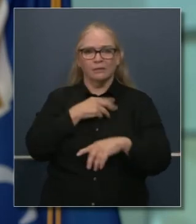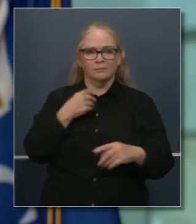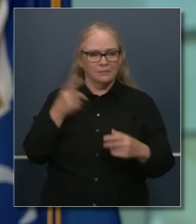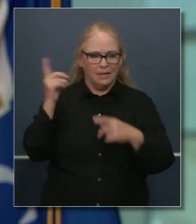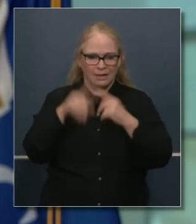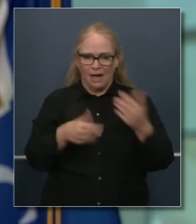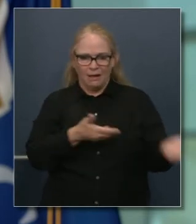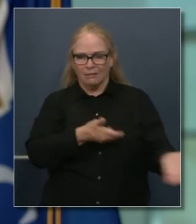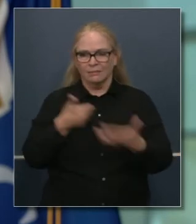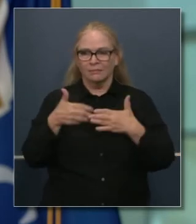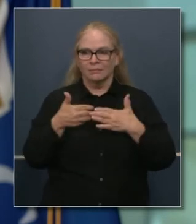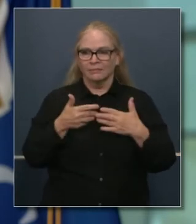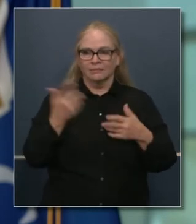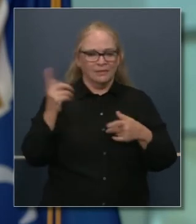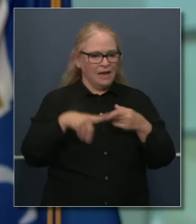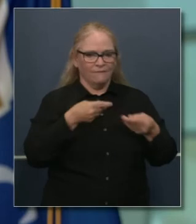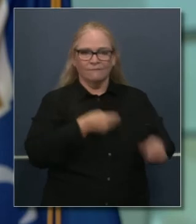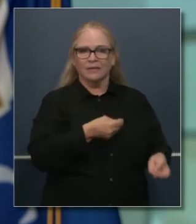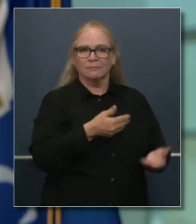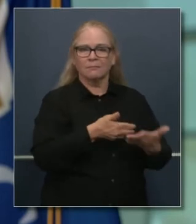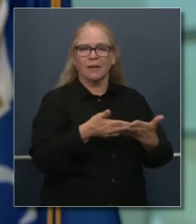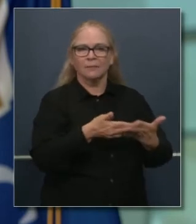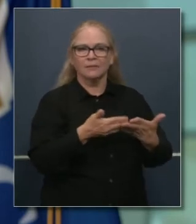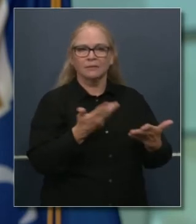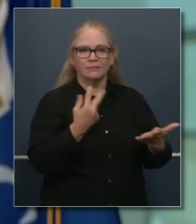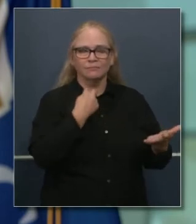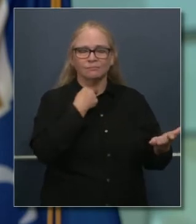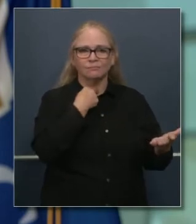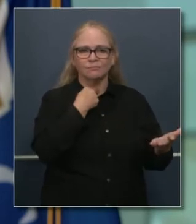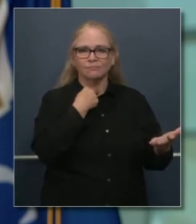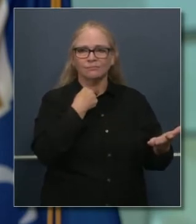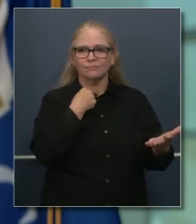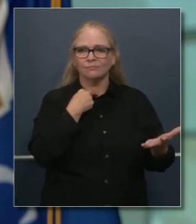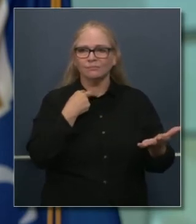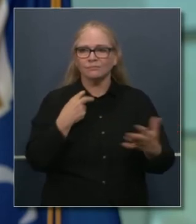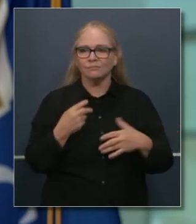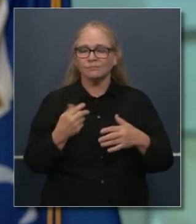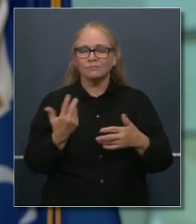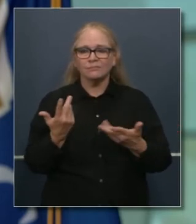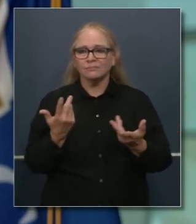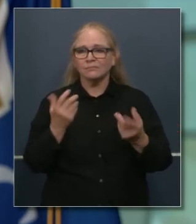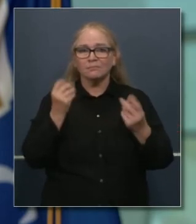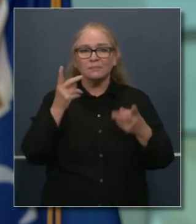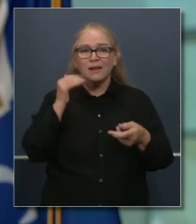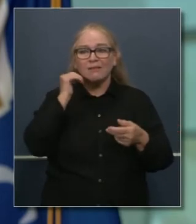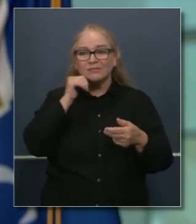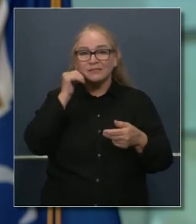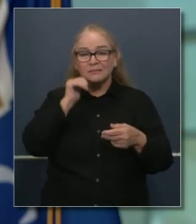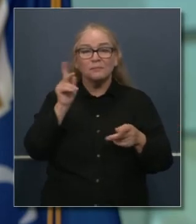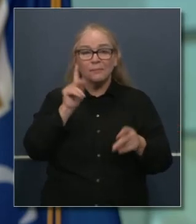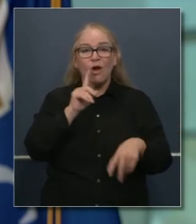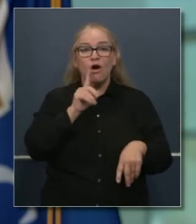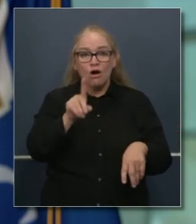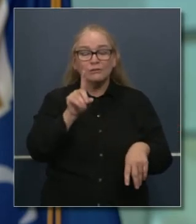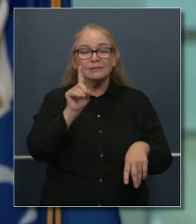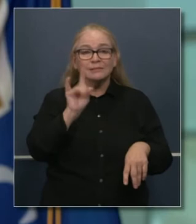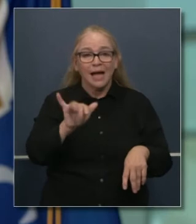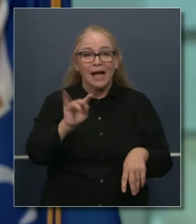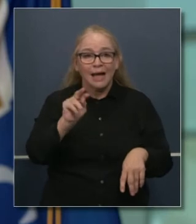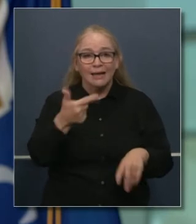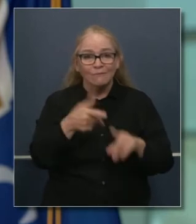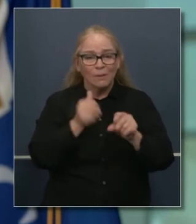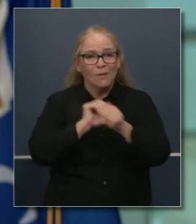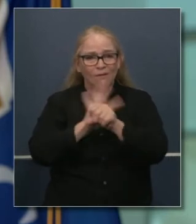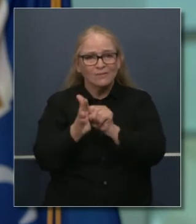sintiéndolo y teniendo ese contacto personal no se dejen engañar por las cifras hay gente que muere todos los